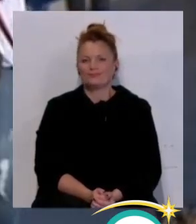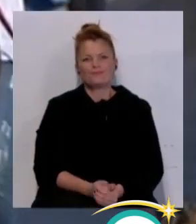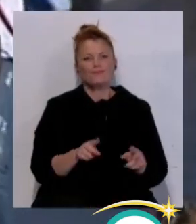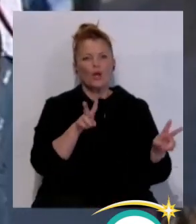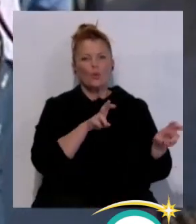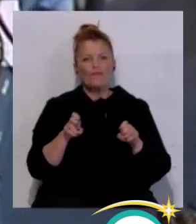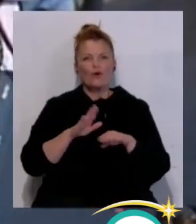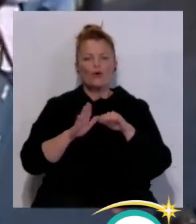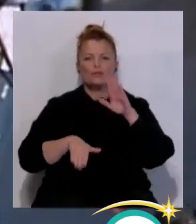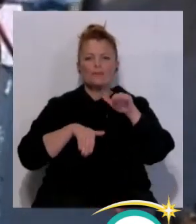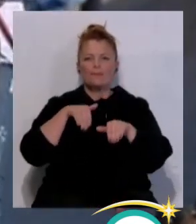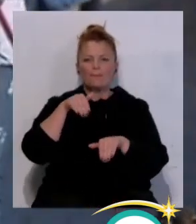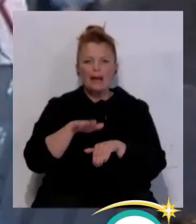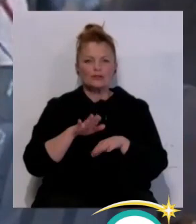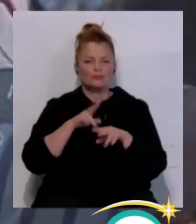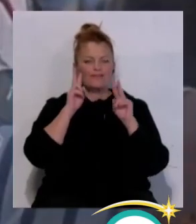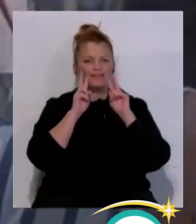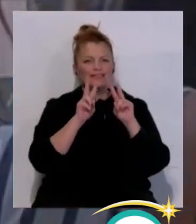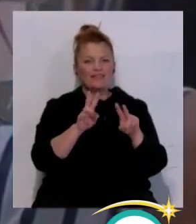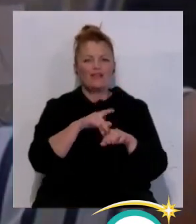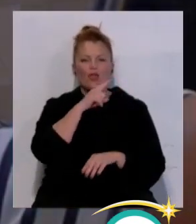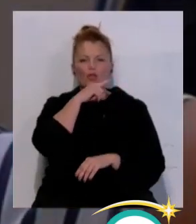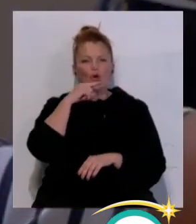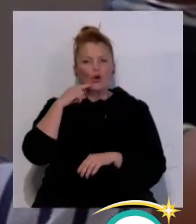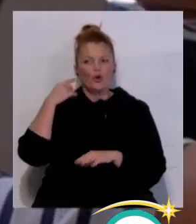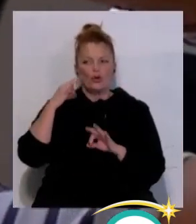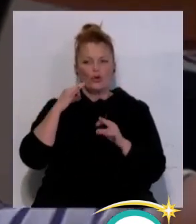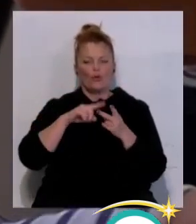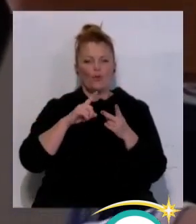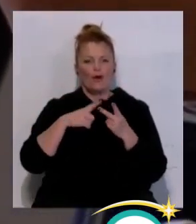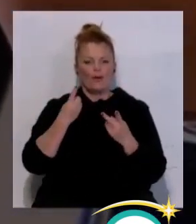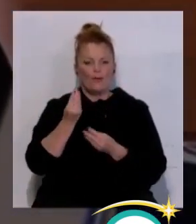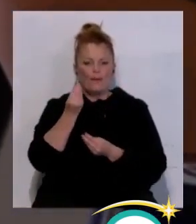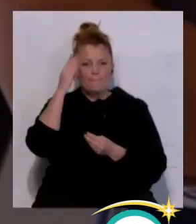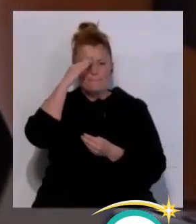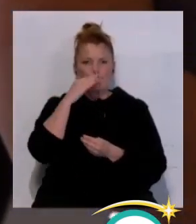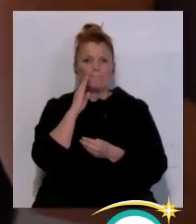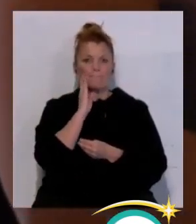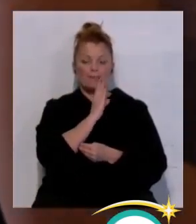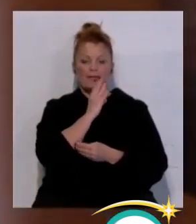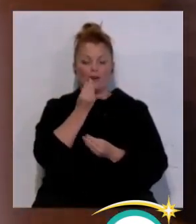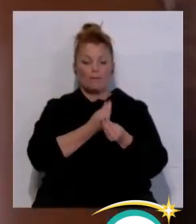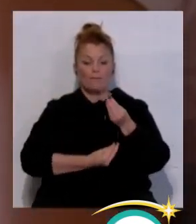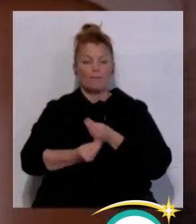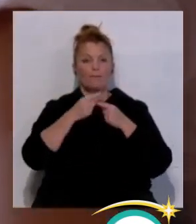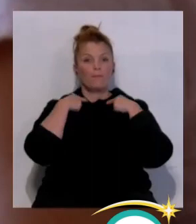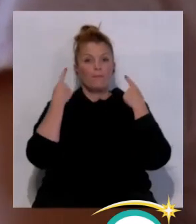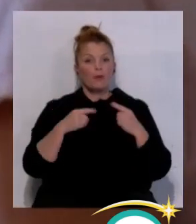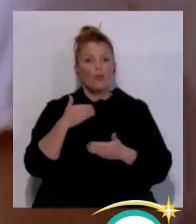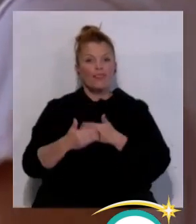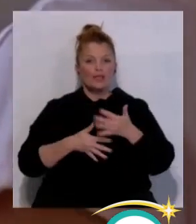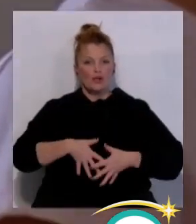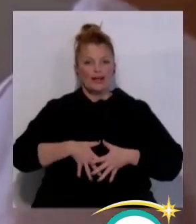Nuevos pasos hacia la visibilidad del dolor de los progenitores cuando pierden a un bebé en el proceso de gestación.